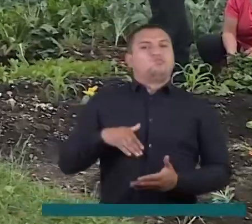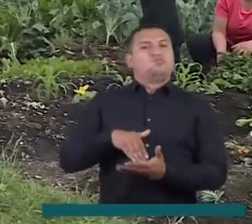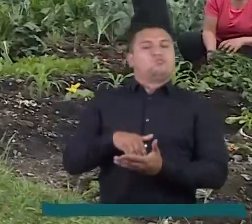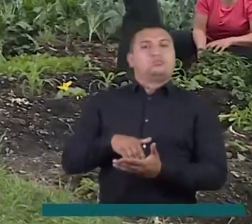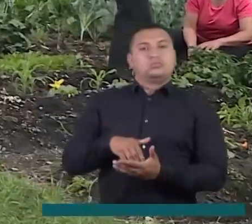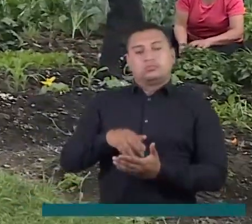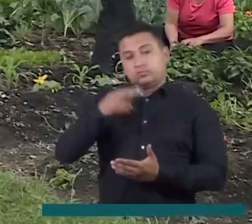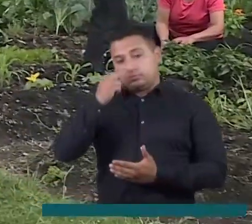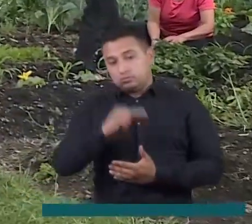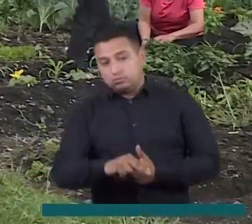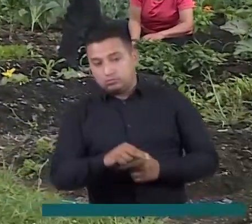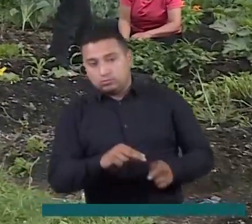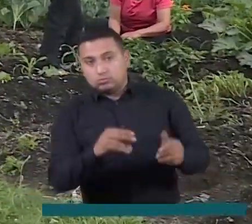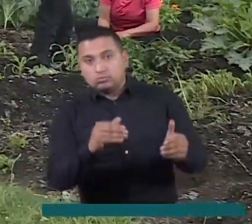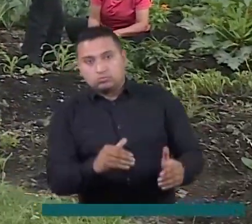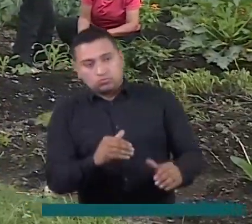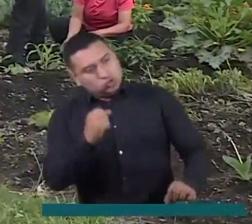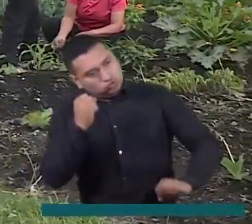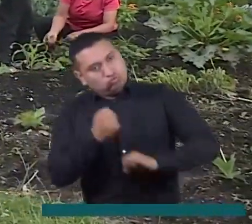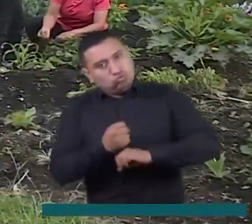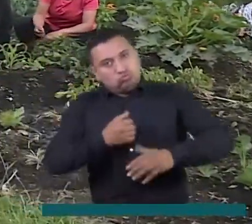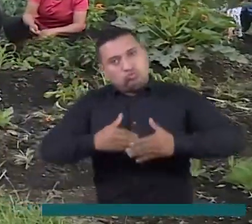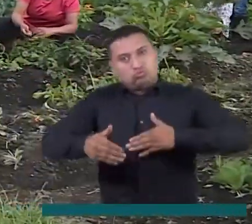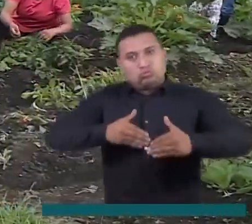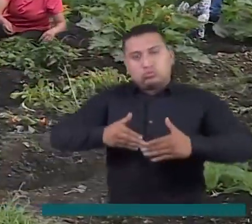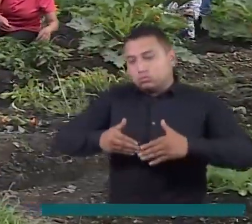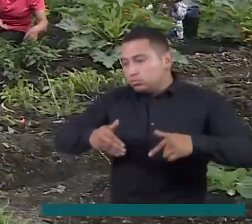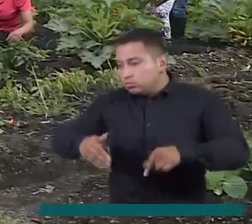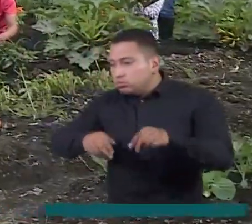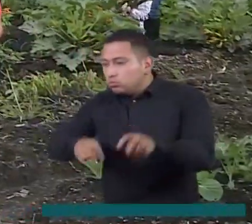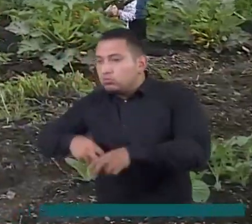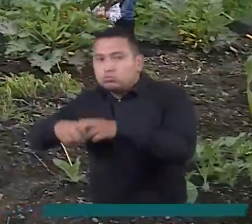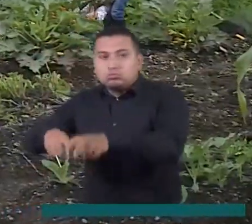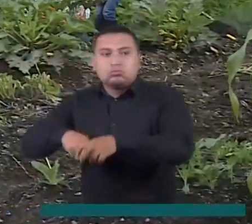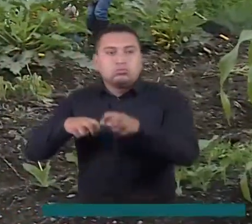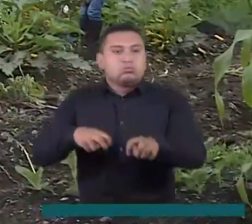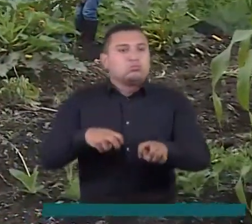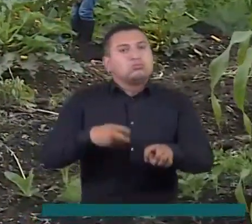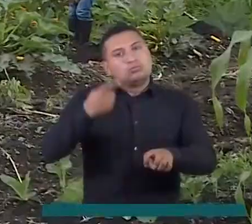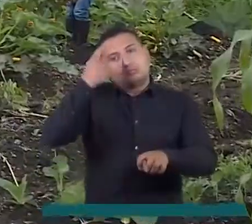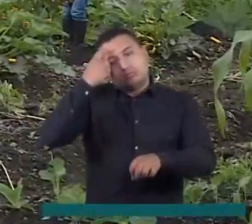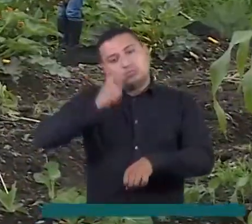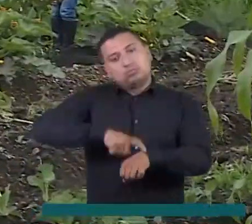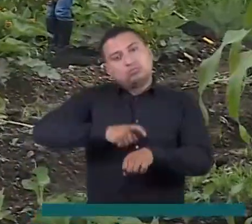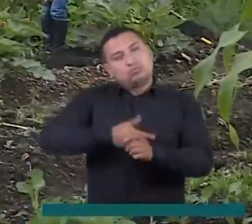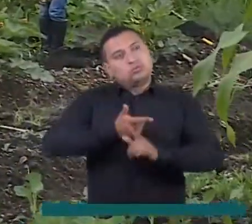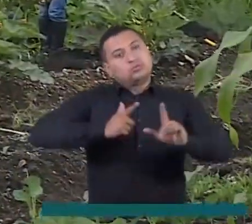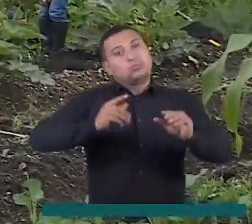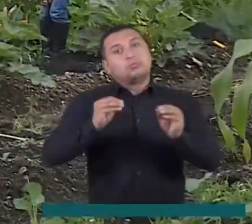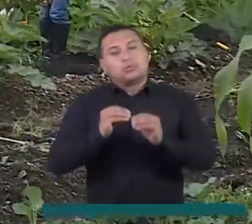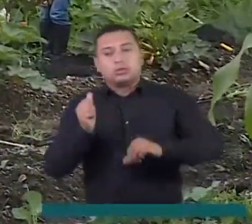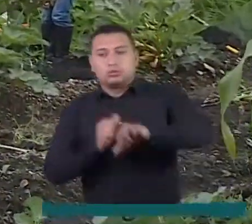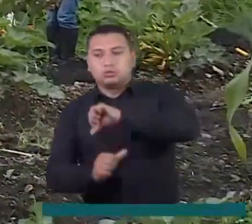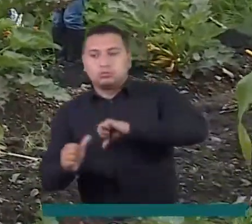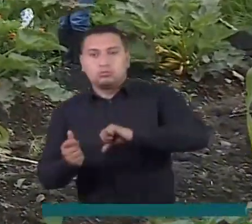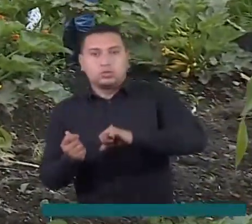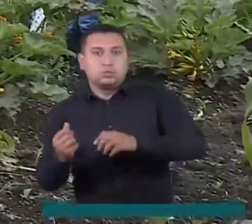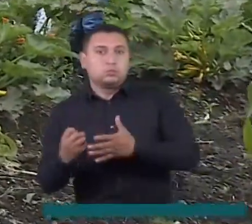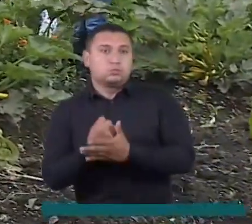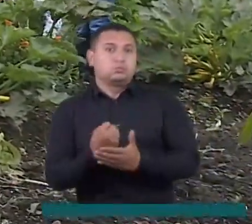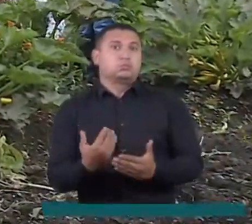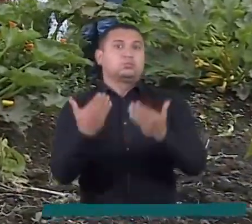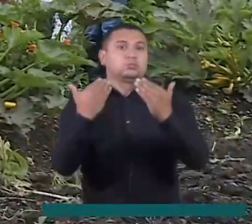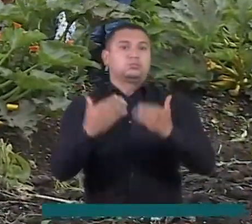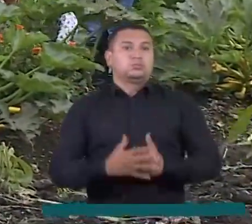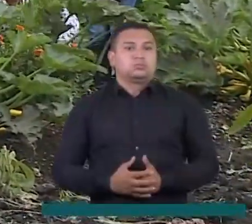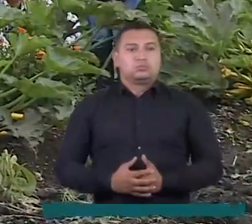cosechar diferentes hortalizas. Esto lo hacen para esparcir su mente y también como sustento para sus familias. Parece muy chévere, muy